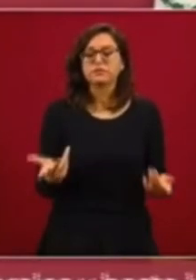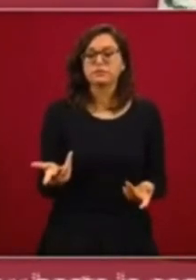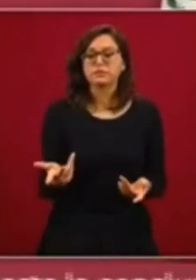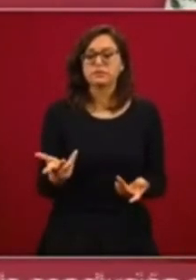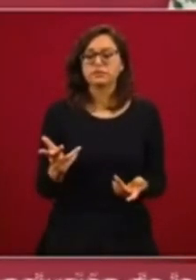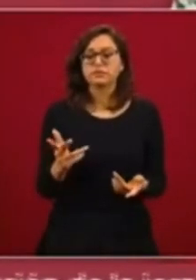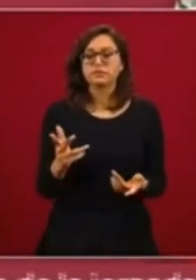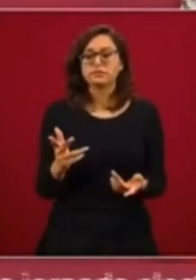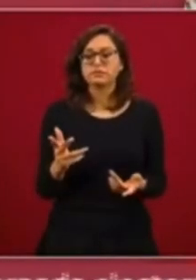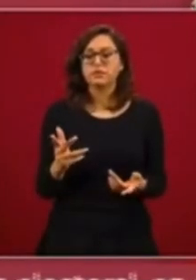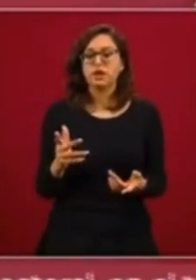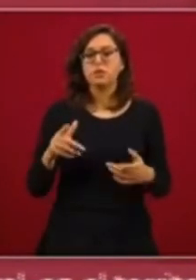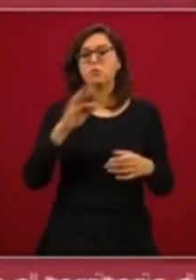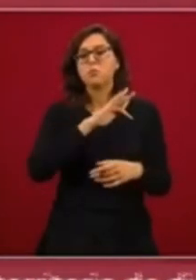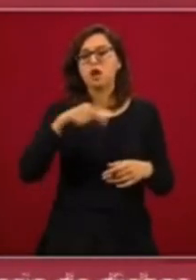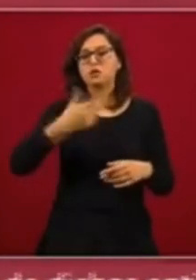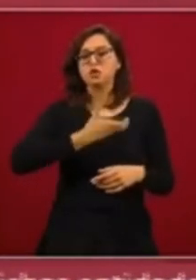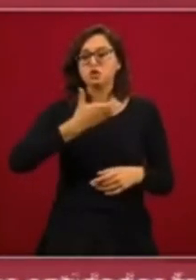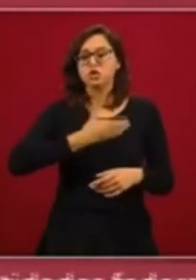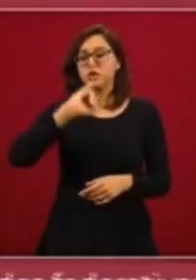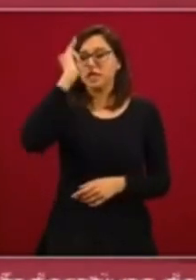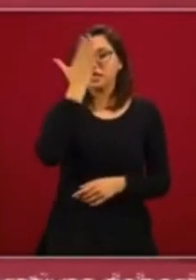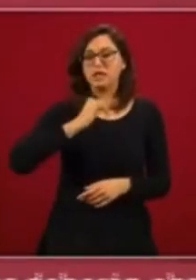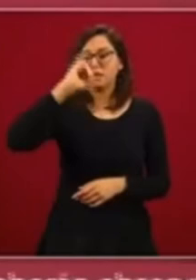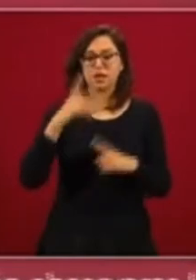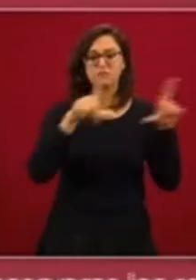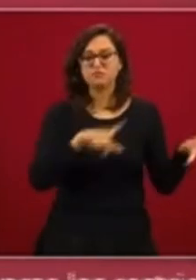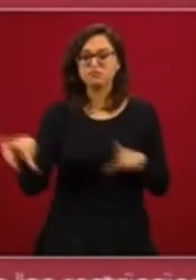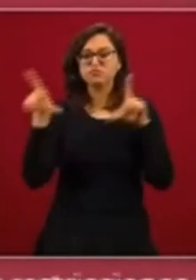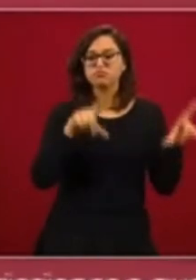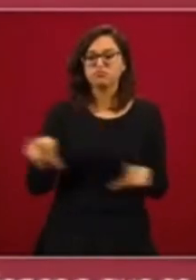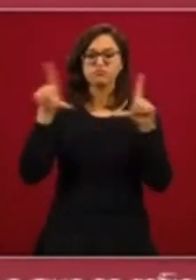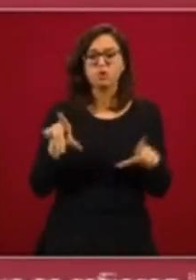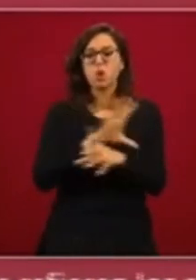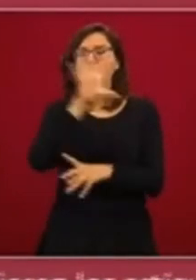representación en imágenes de nuestra república.